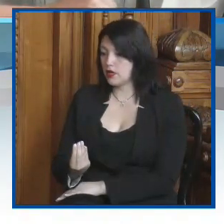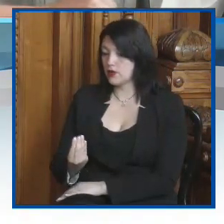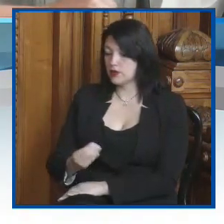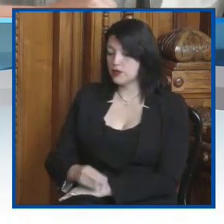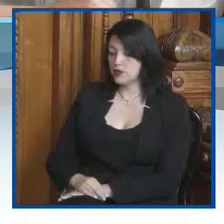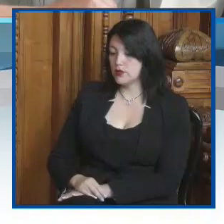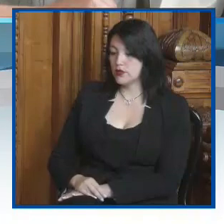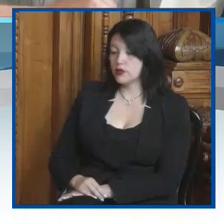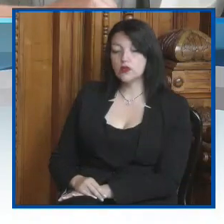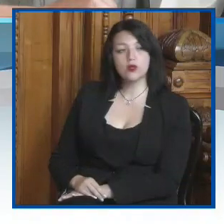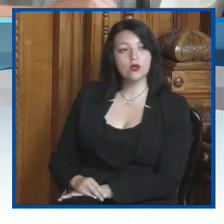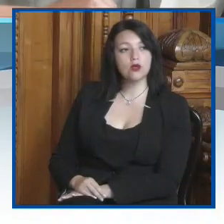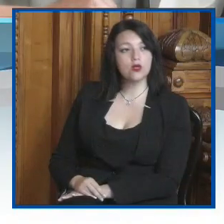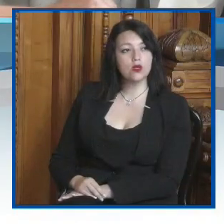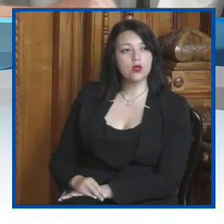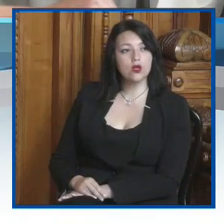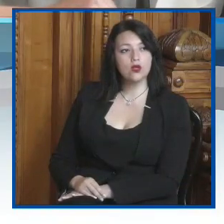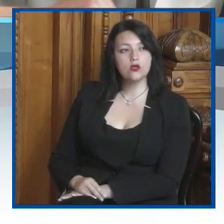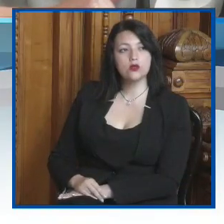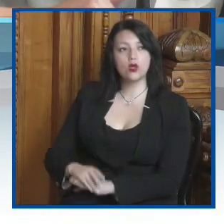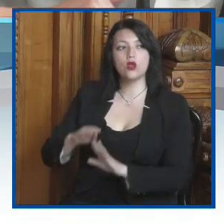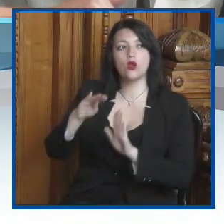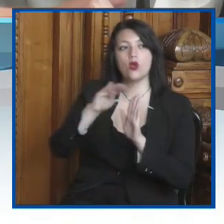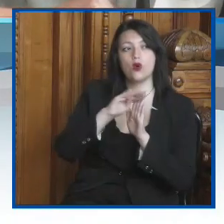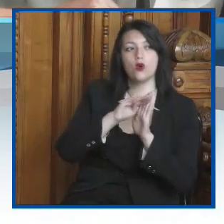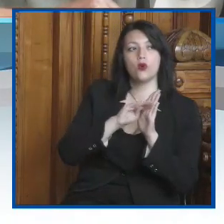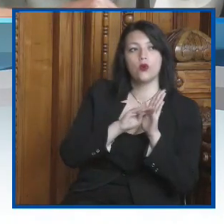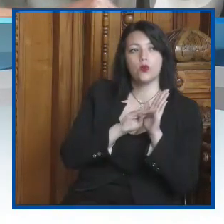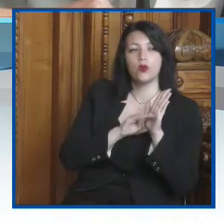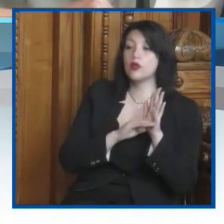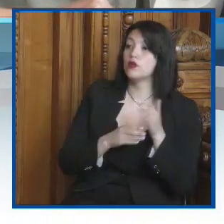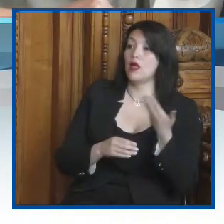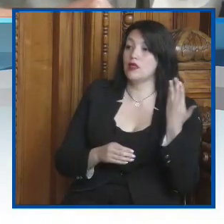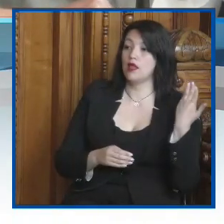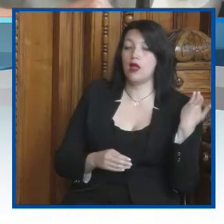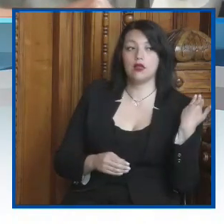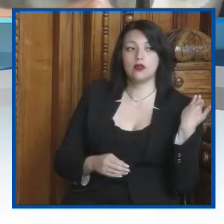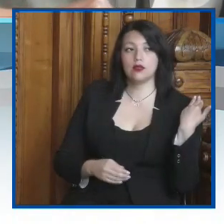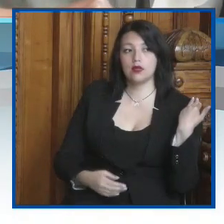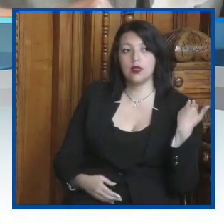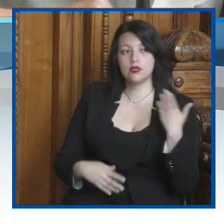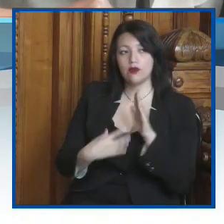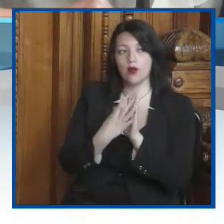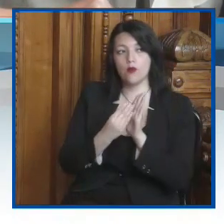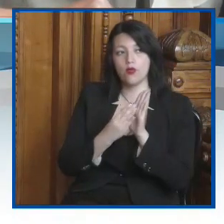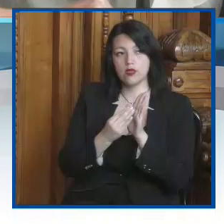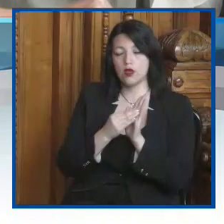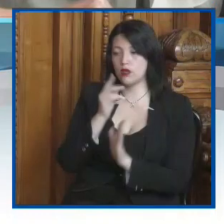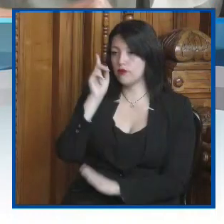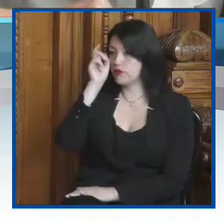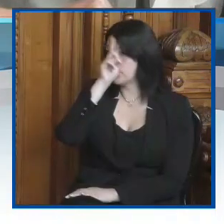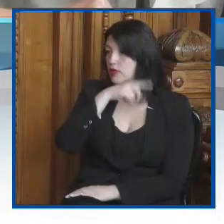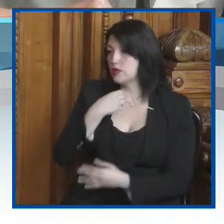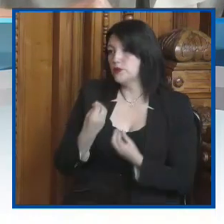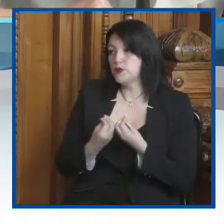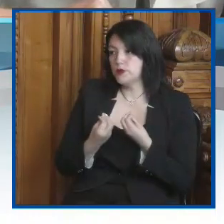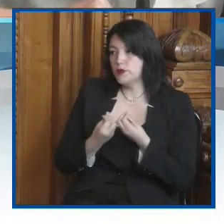Tenemos la mala costumbre en todos los judiciales de trabajar sobre modelos. Eso también nos dificulta y